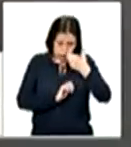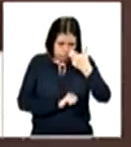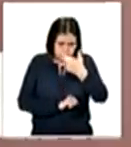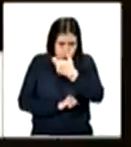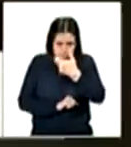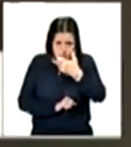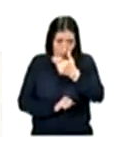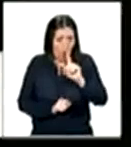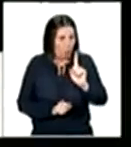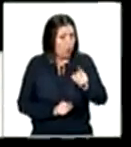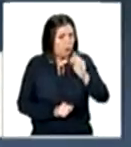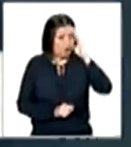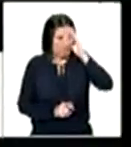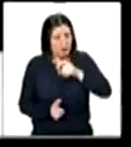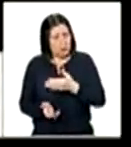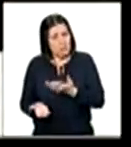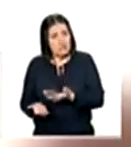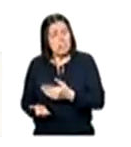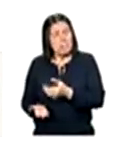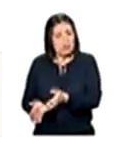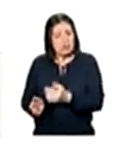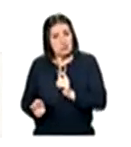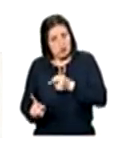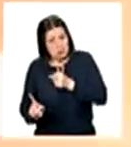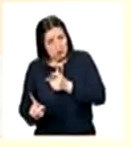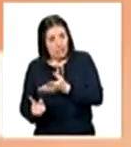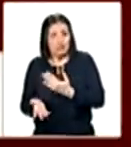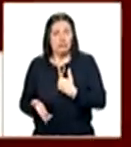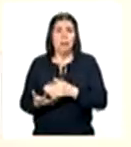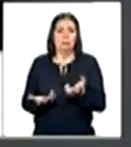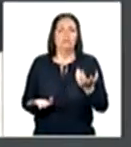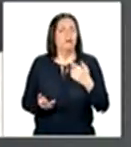efectivos chantajean a las detenidas a cambio de favores sexuales.